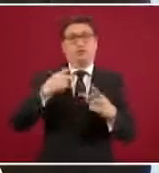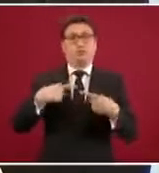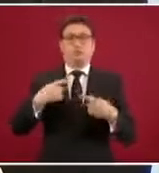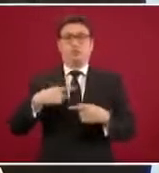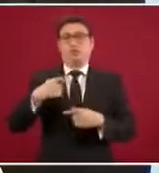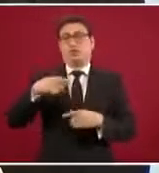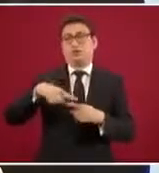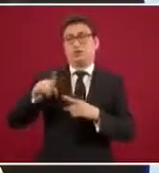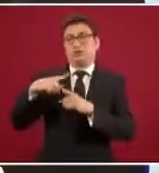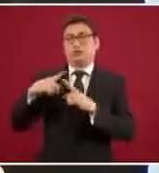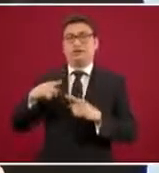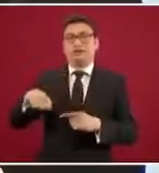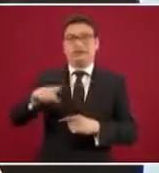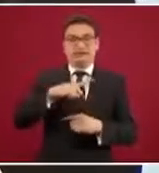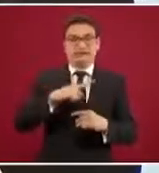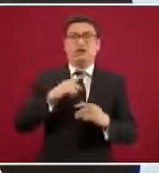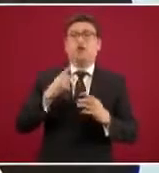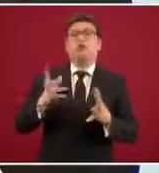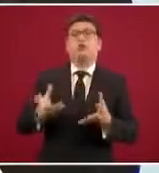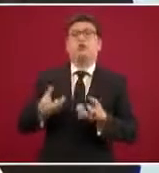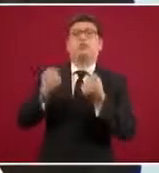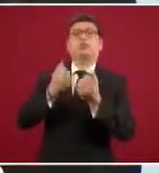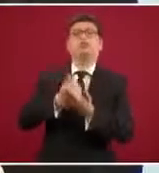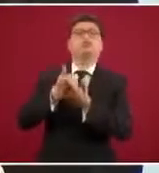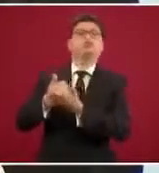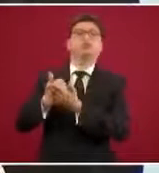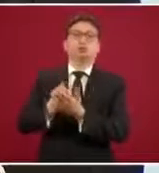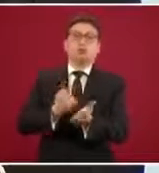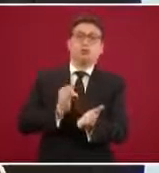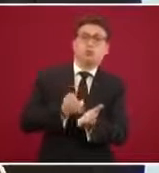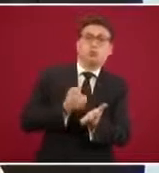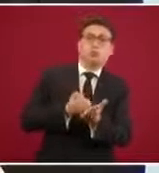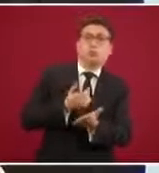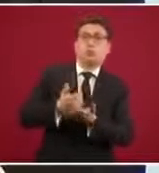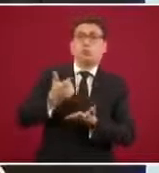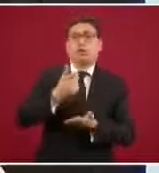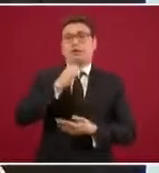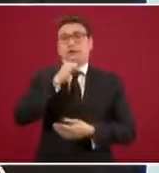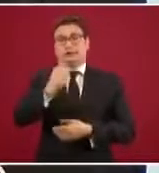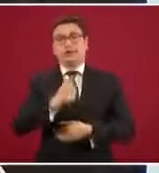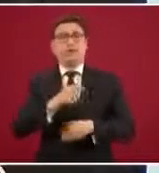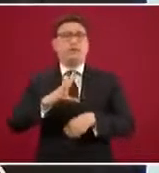que no se les cobren impuestos,